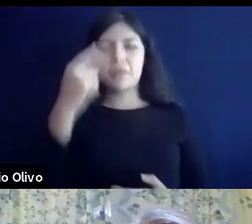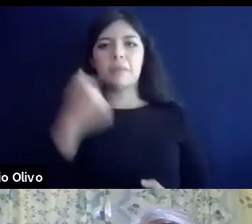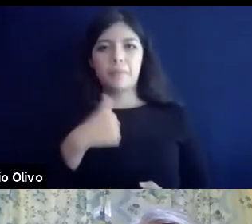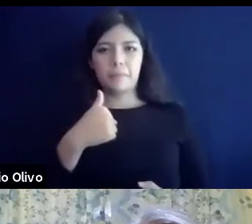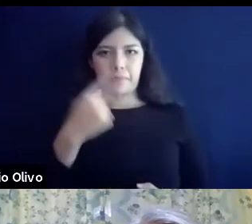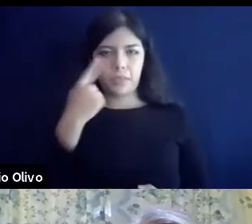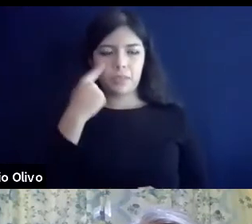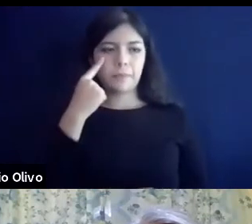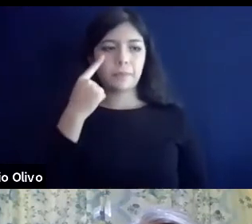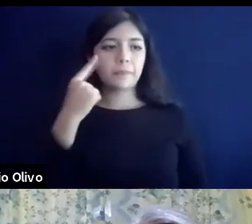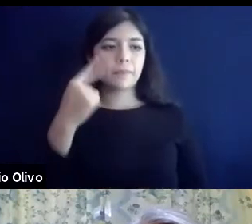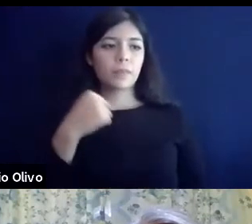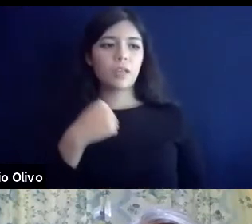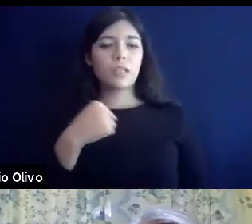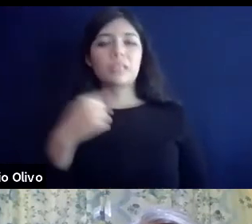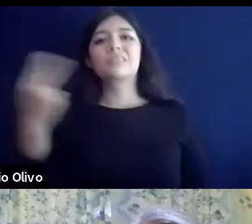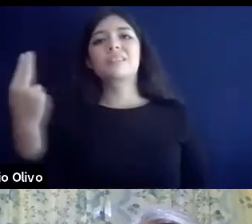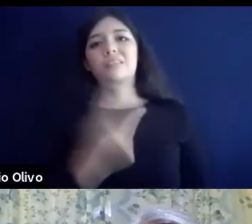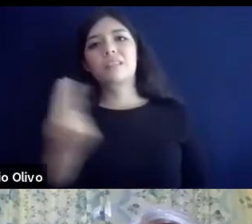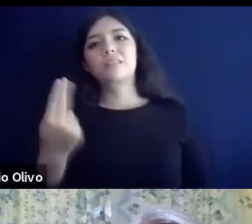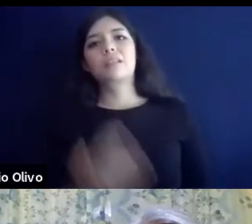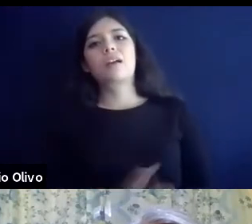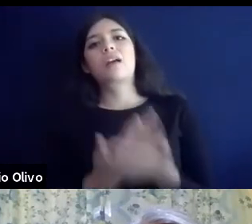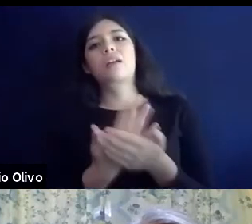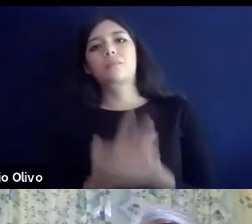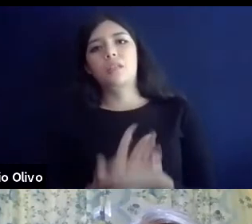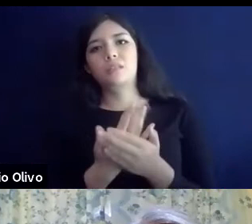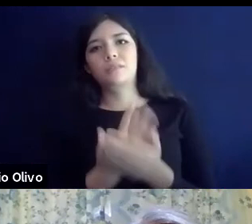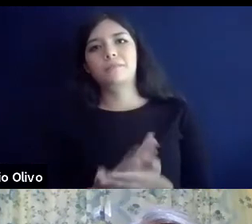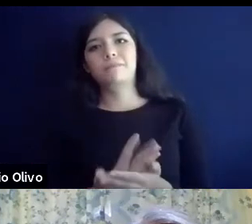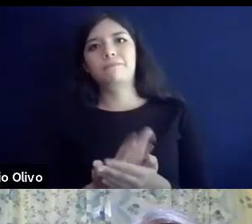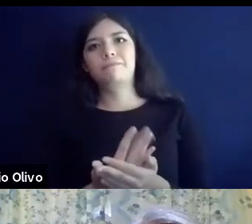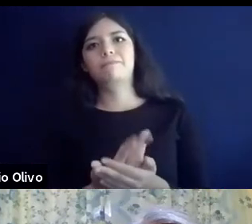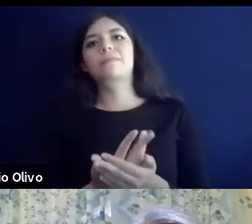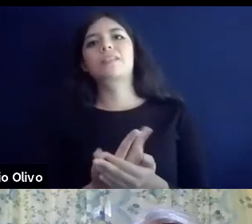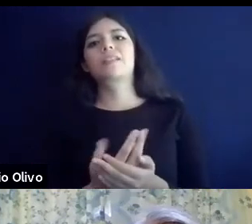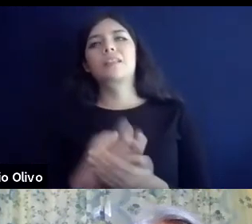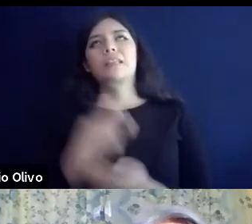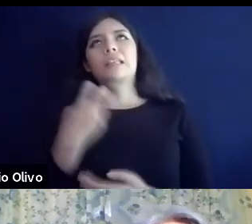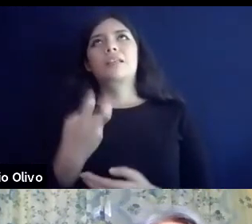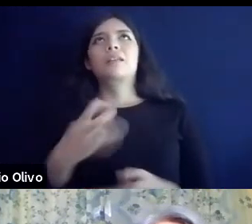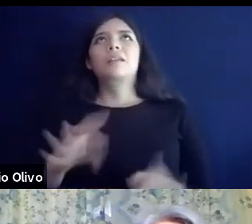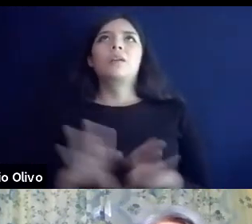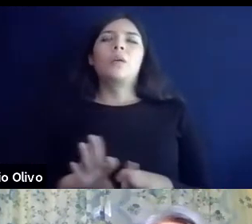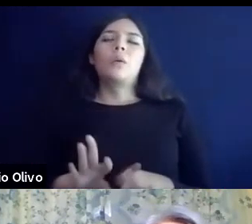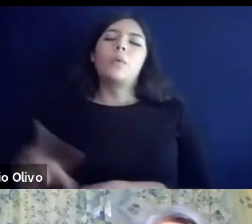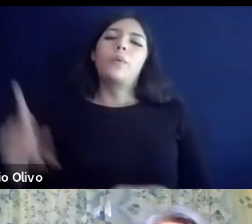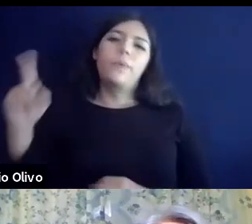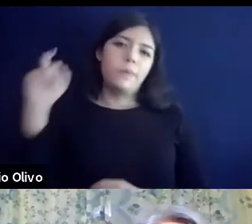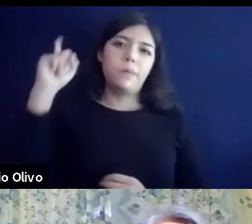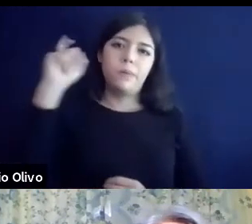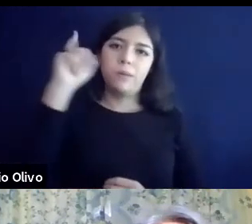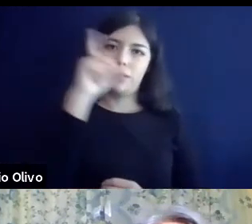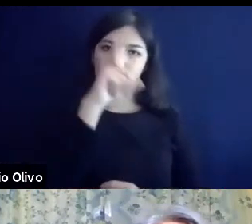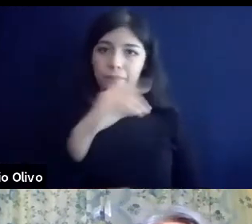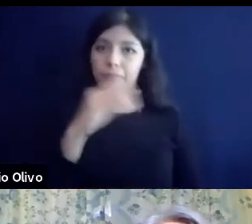Pero esperanza, yo creo que es algo muy delicado. Es algo muy delicado porque ahorita que estoy estudiando el